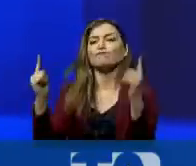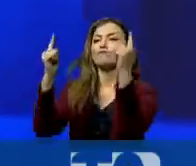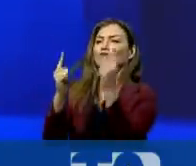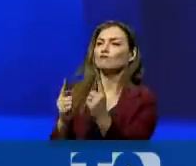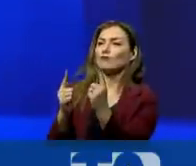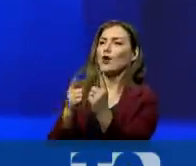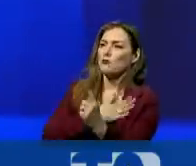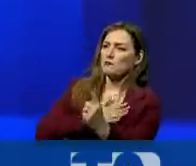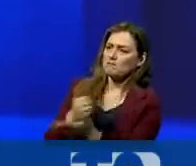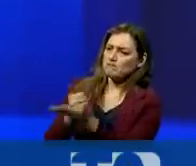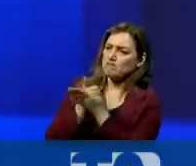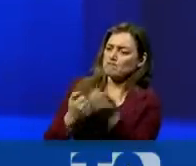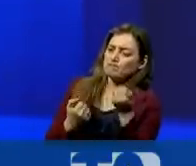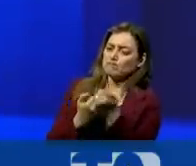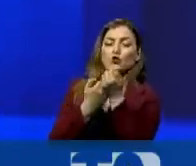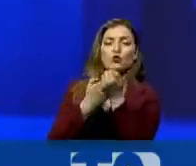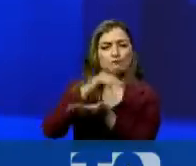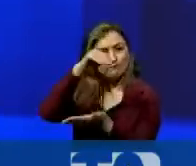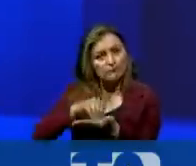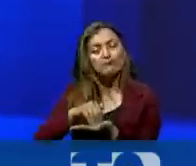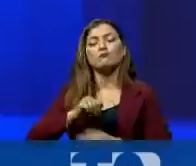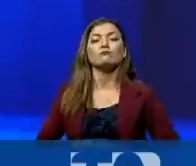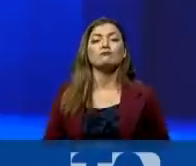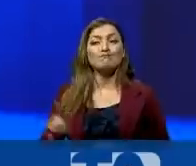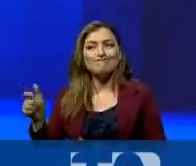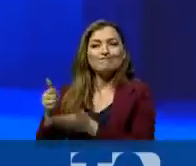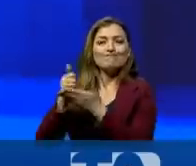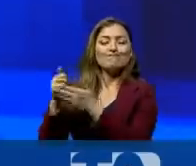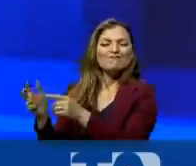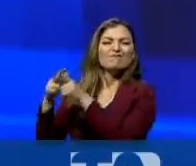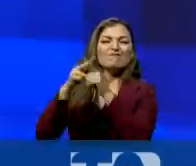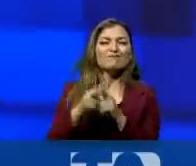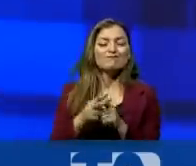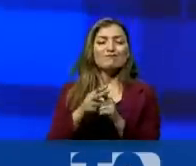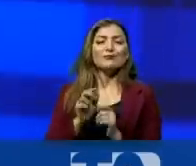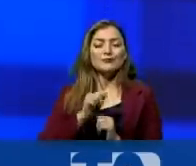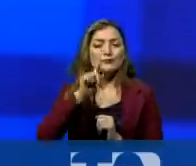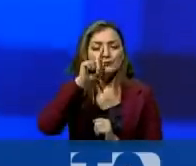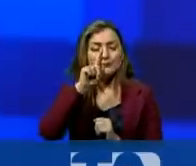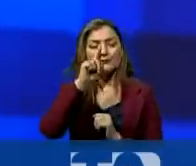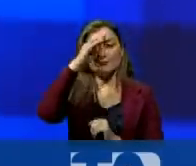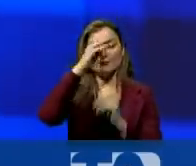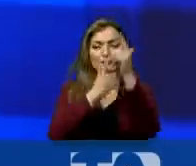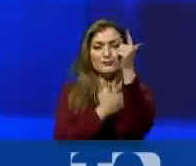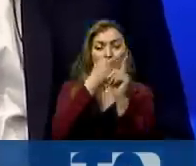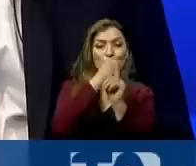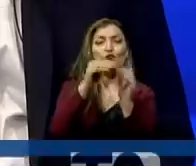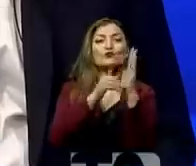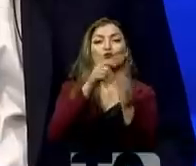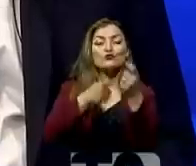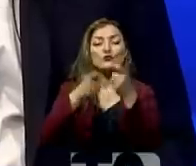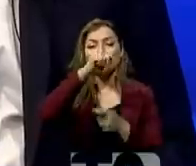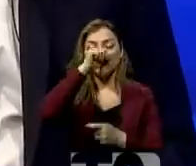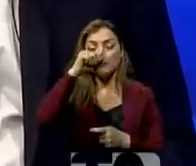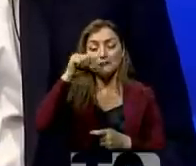que es fundamental que los eeuu también preste todo su continente para luchar junto al ecuador contra el narcotráfico y veo crear